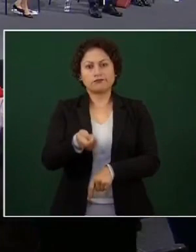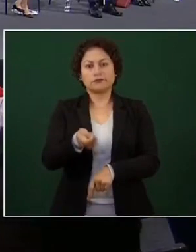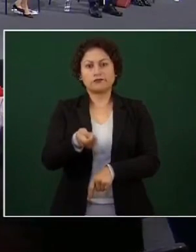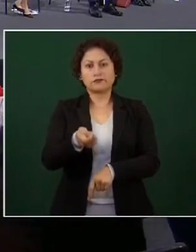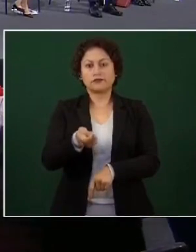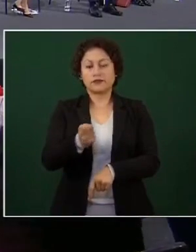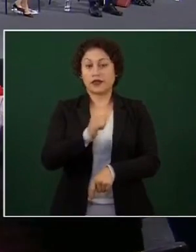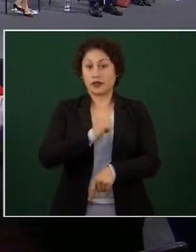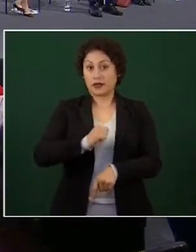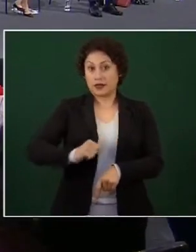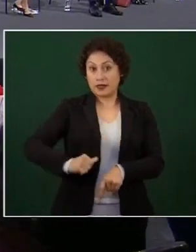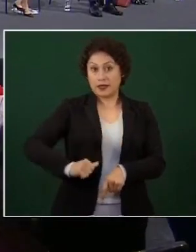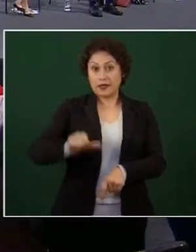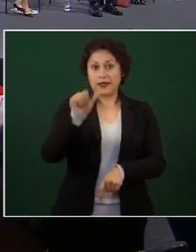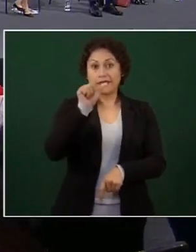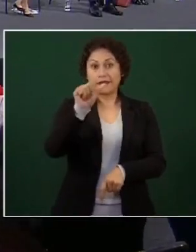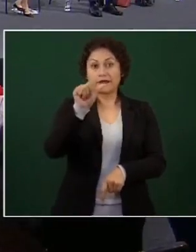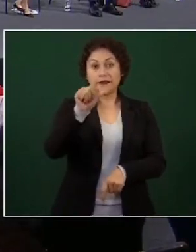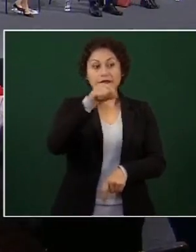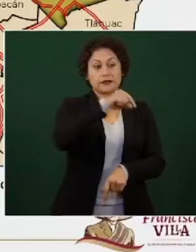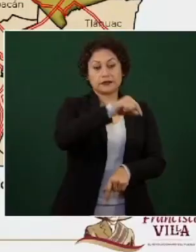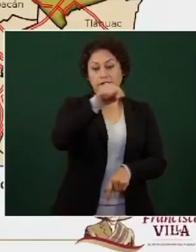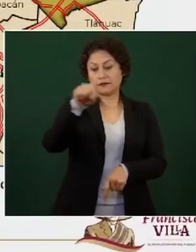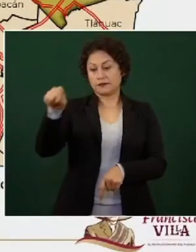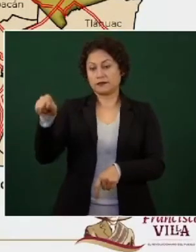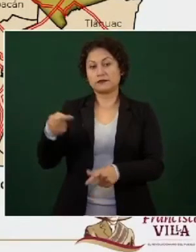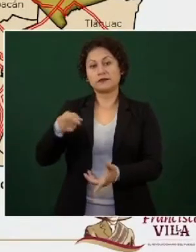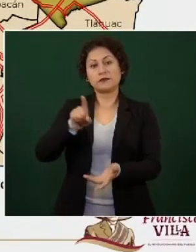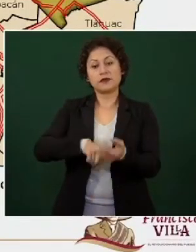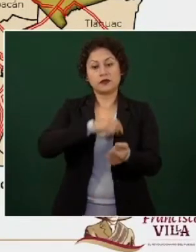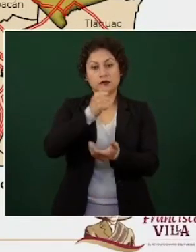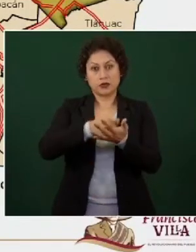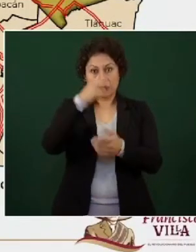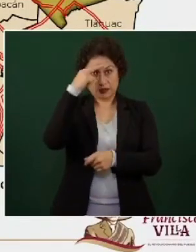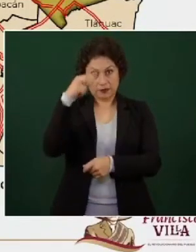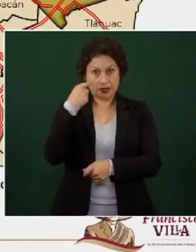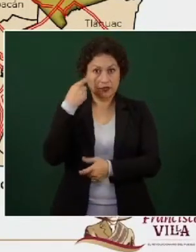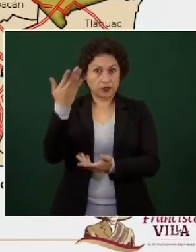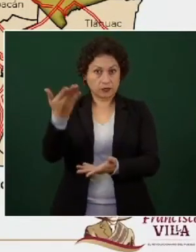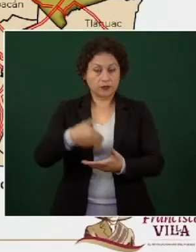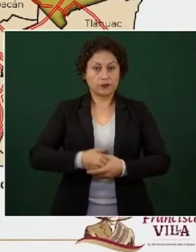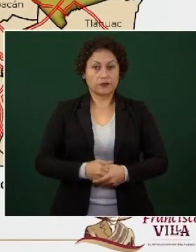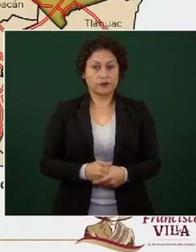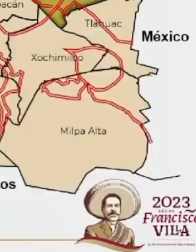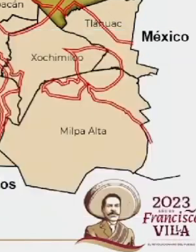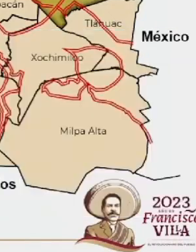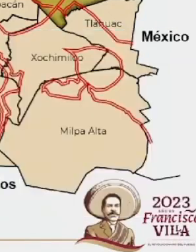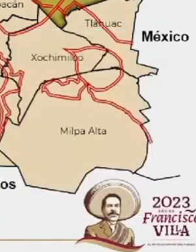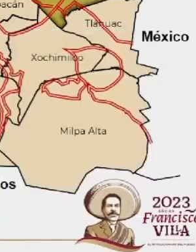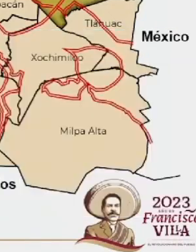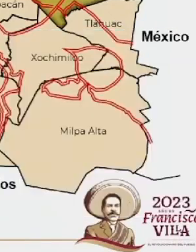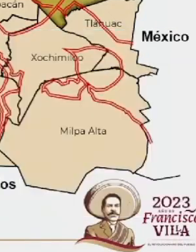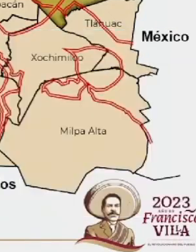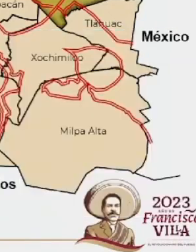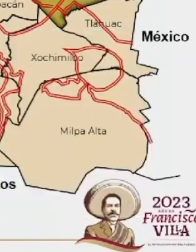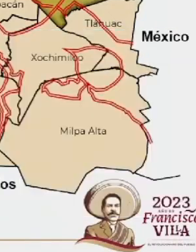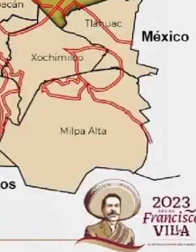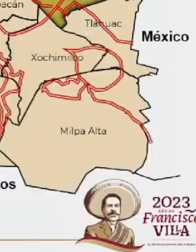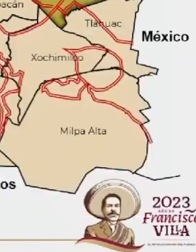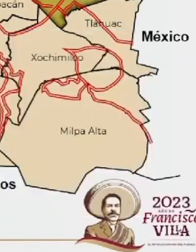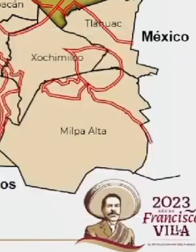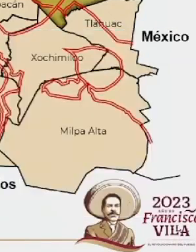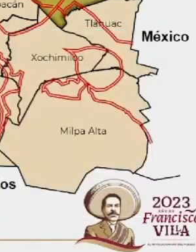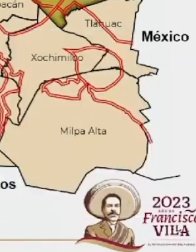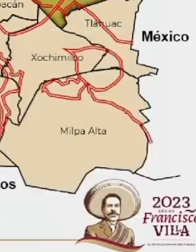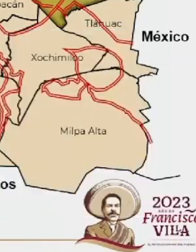16 alcaldías que tiene la Ciudad de México, 9.2 millones de habitantes, en segundo lugar a nivel